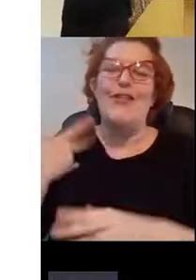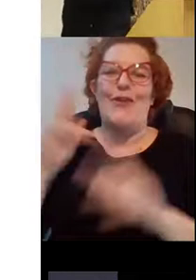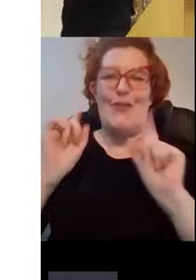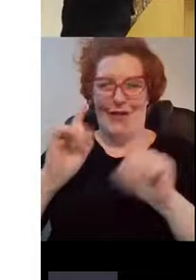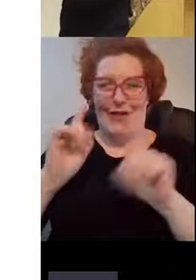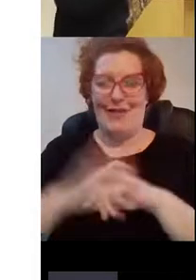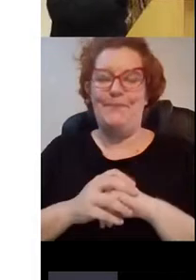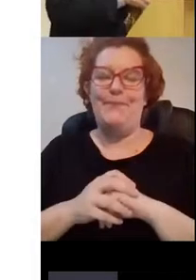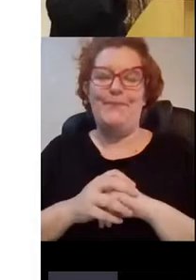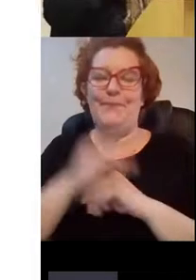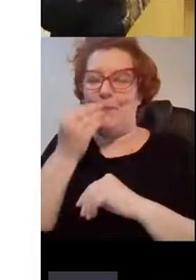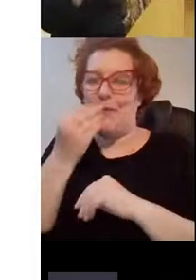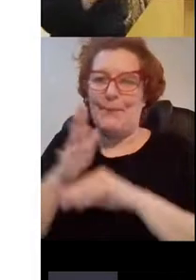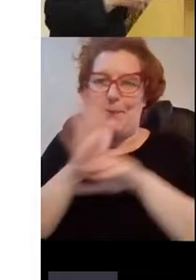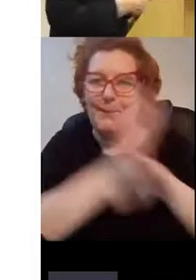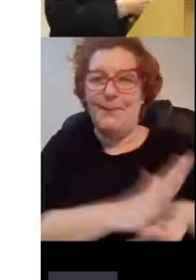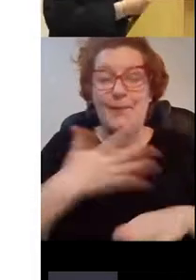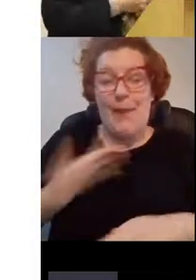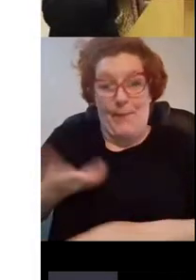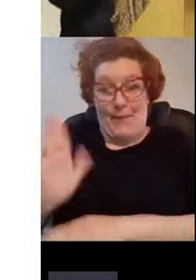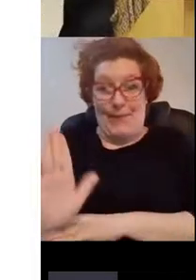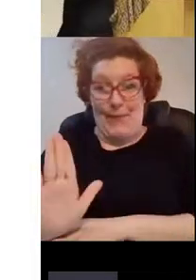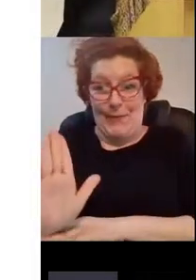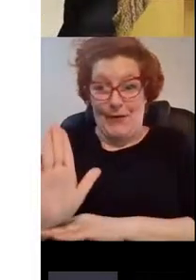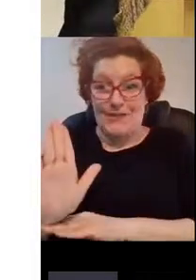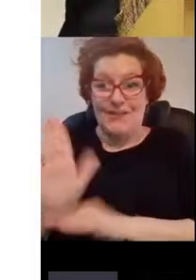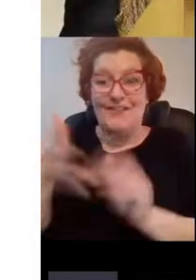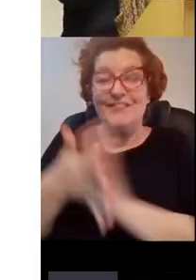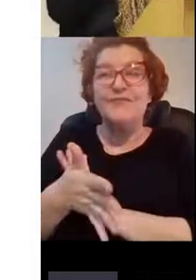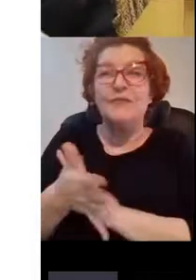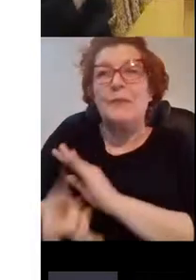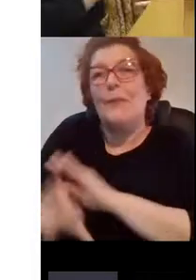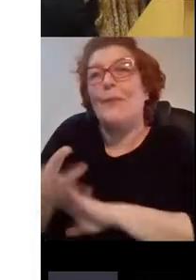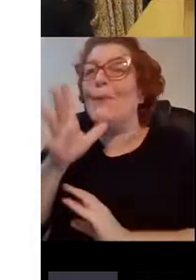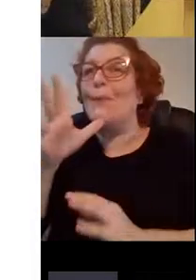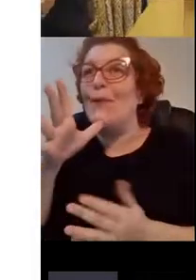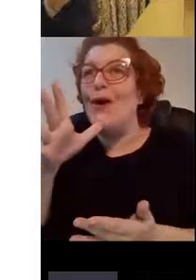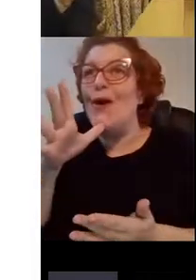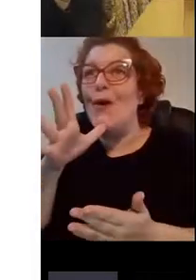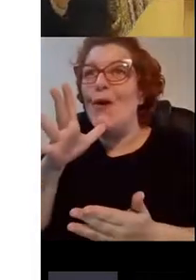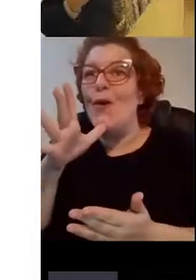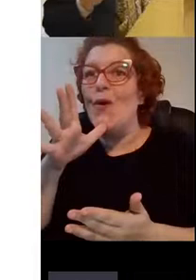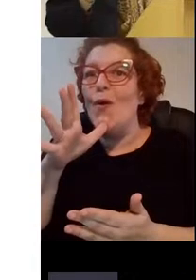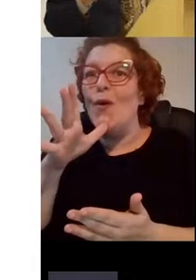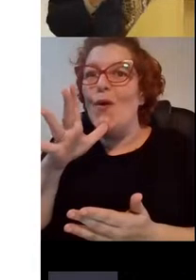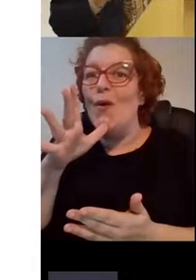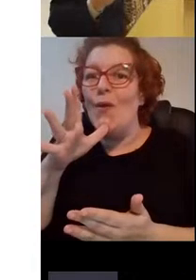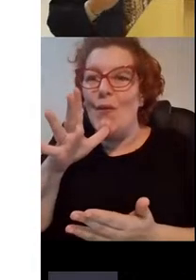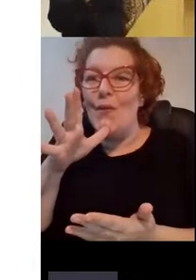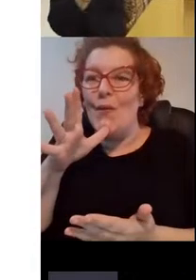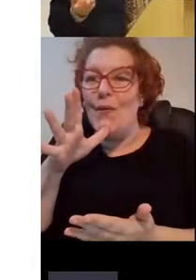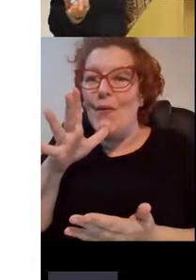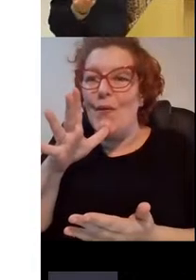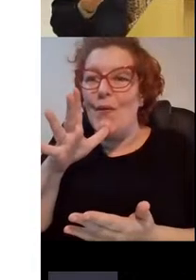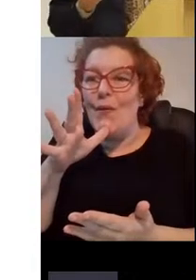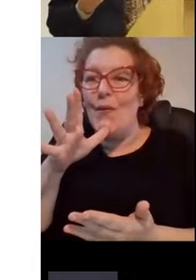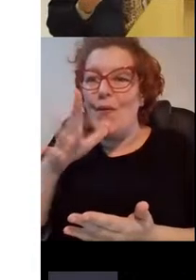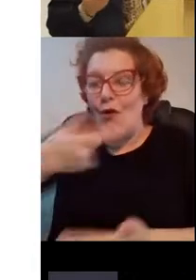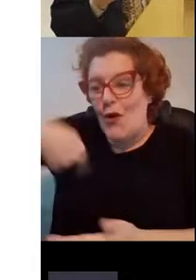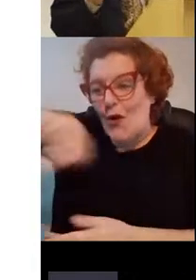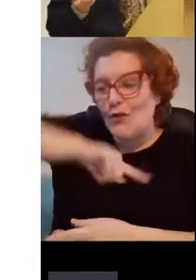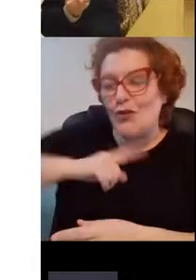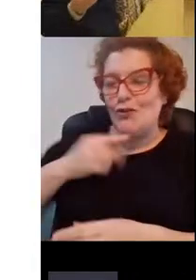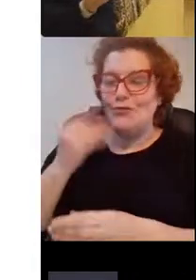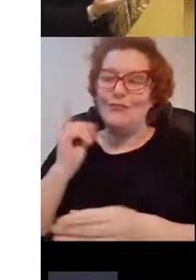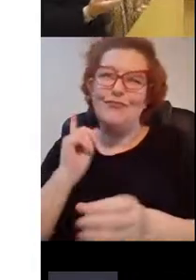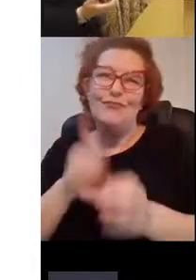la propuesta que nosotros traemos parte de casi de la humildad, parte de la humildad del trabajo en el aula